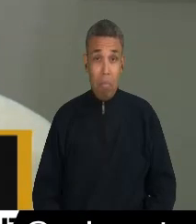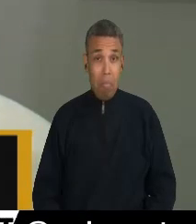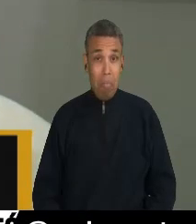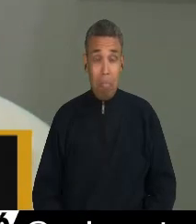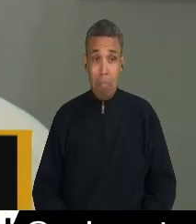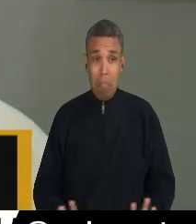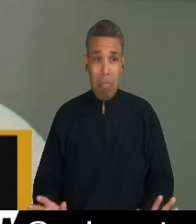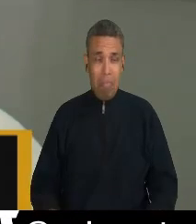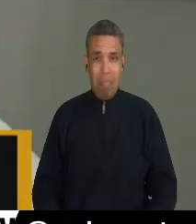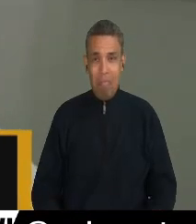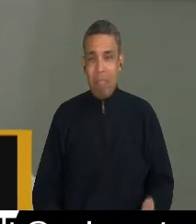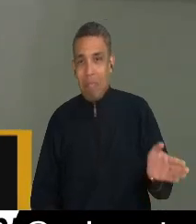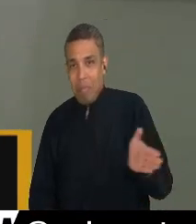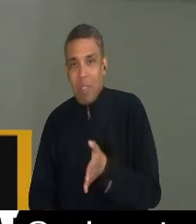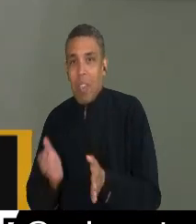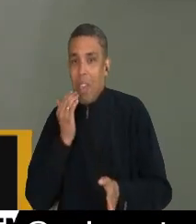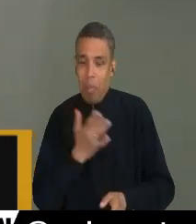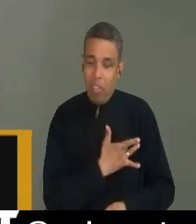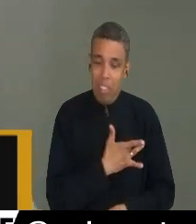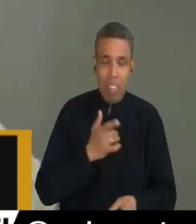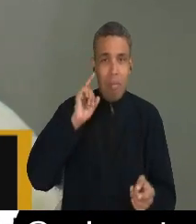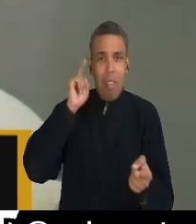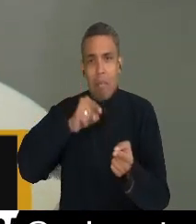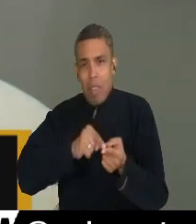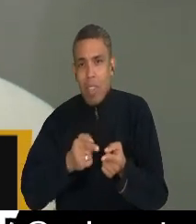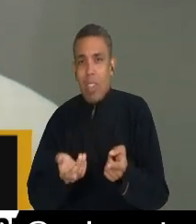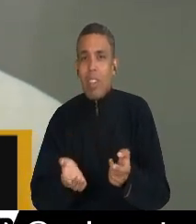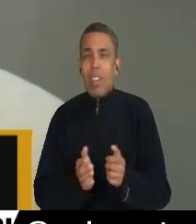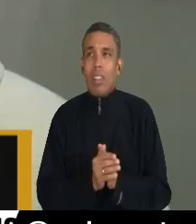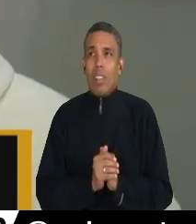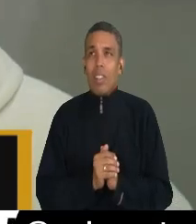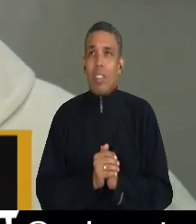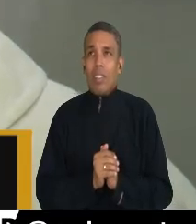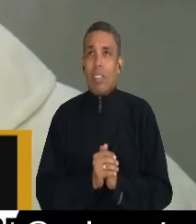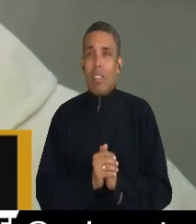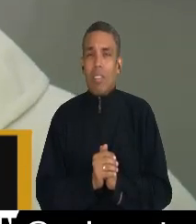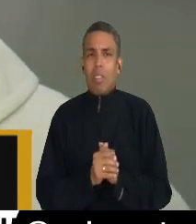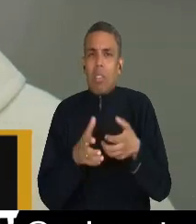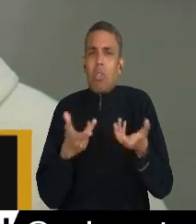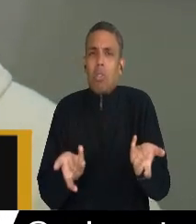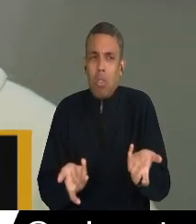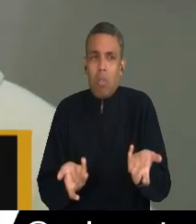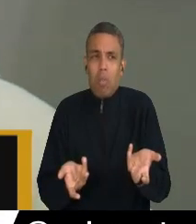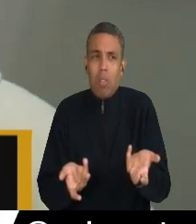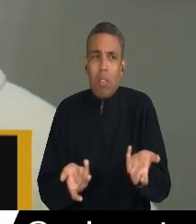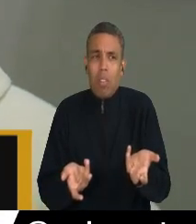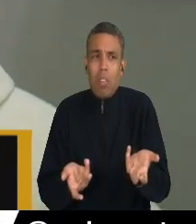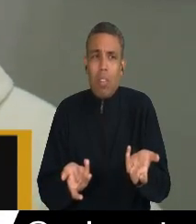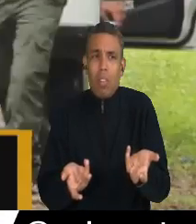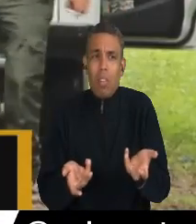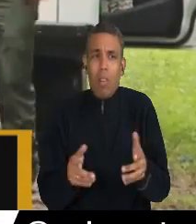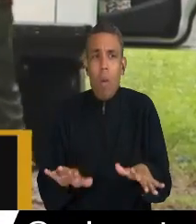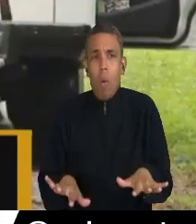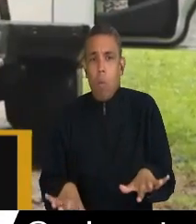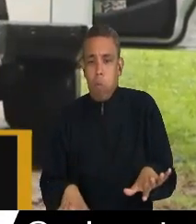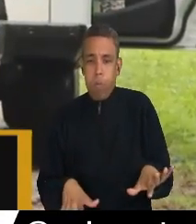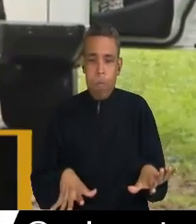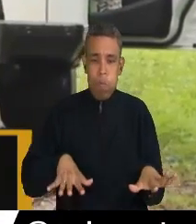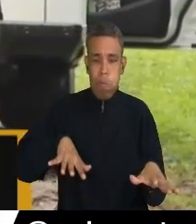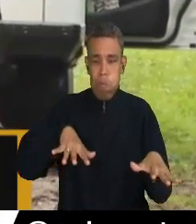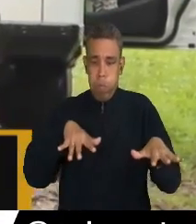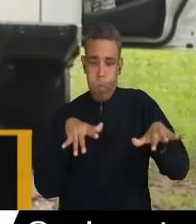no encontrar sentido para vivir, pierden sobre qué están parados. Es como si a ti se te hundiera el piso.